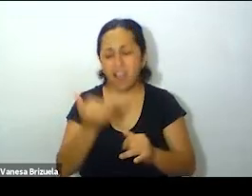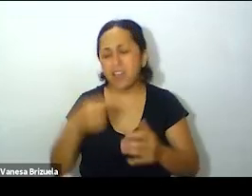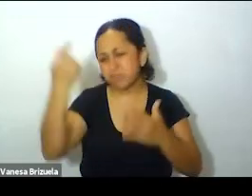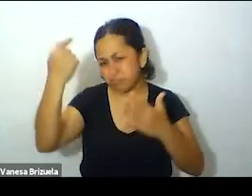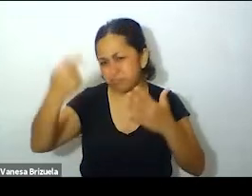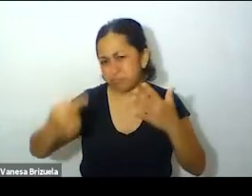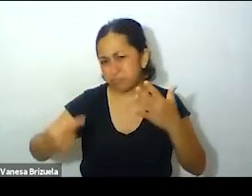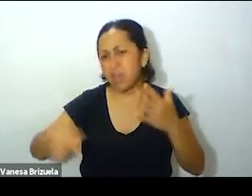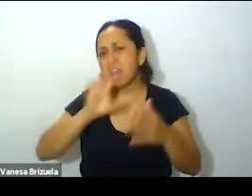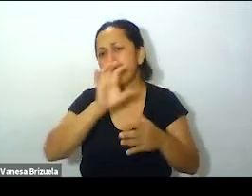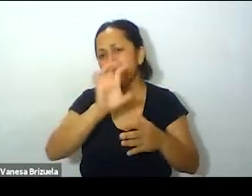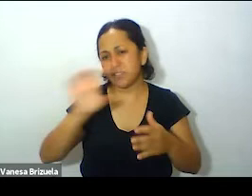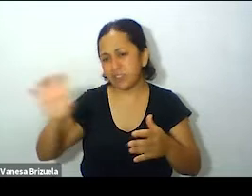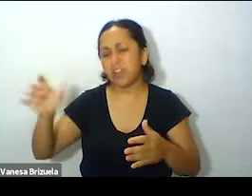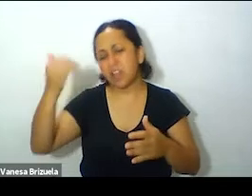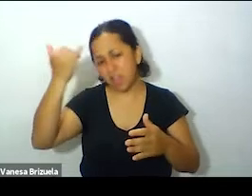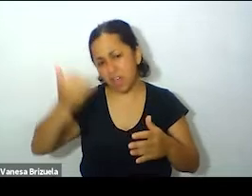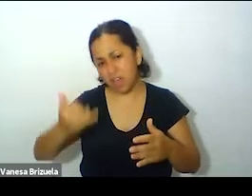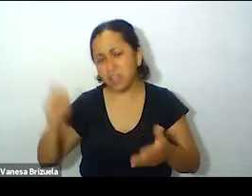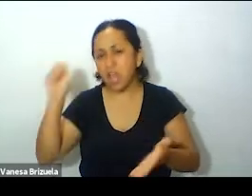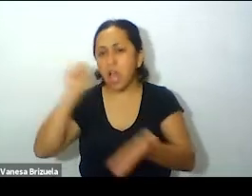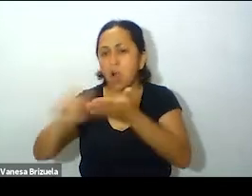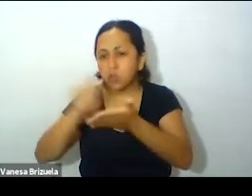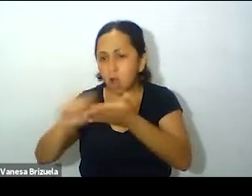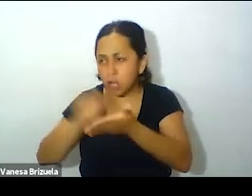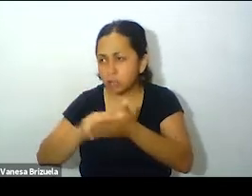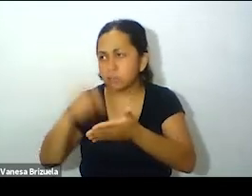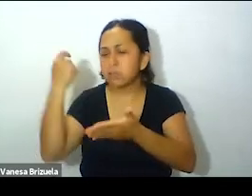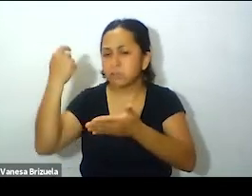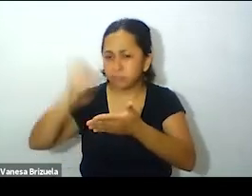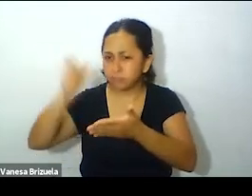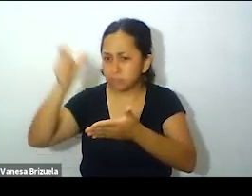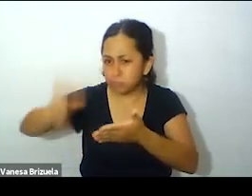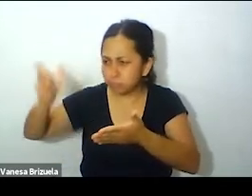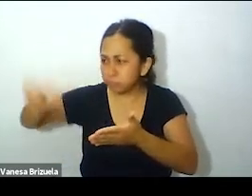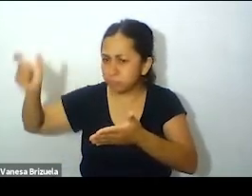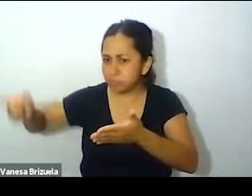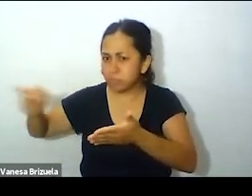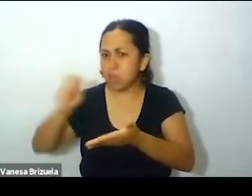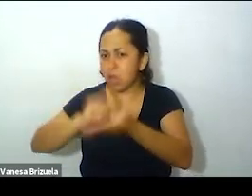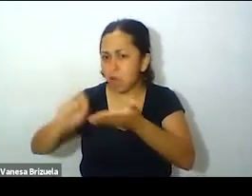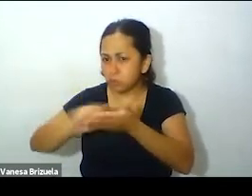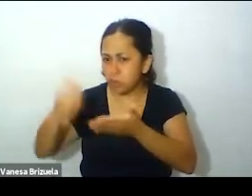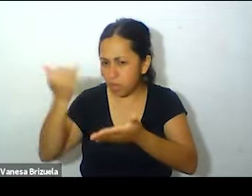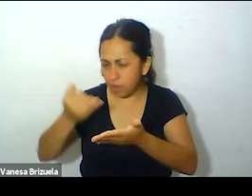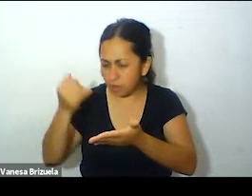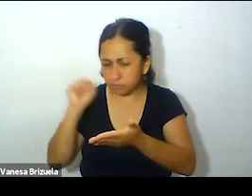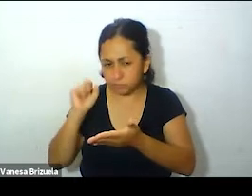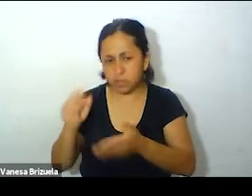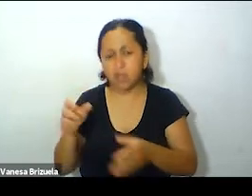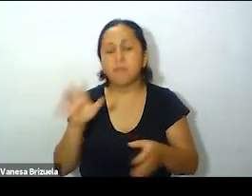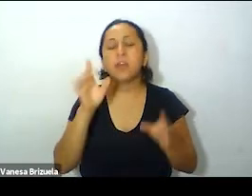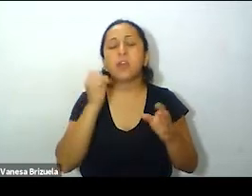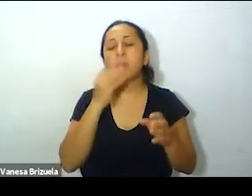pueden existir muchísimas clasificaciones porque hay muchos autores sobre el tema, pero quédense con estos grandes